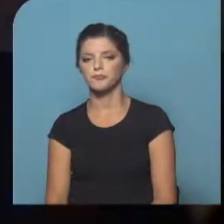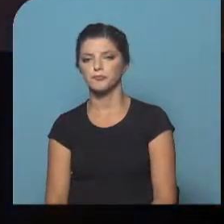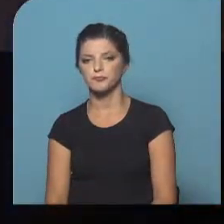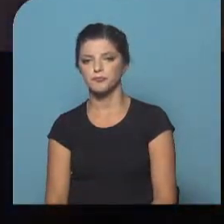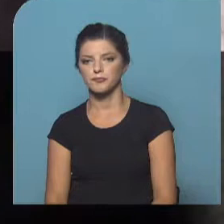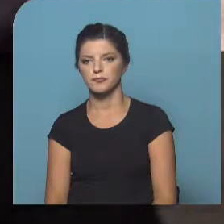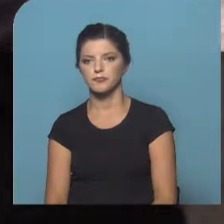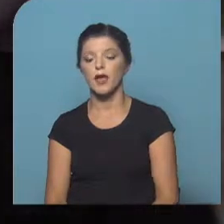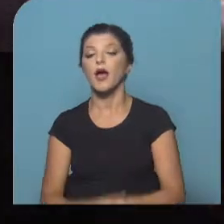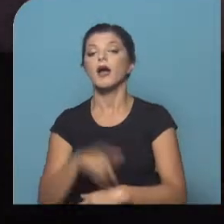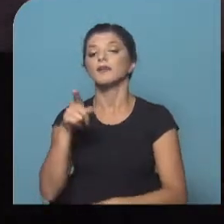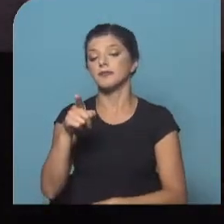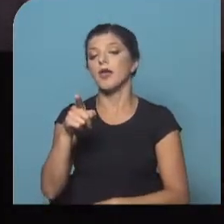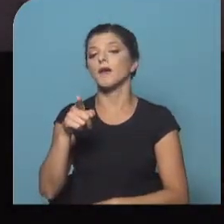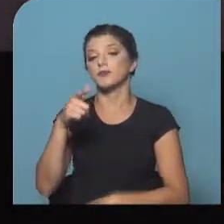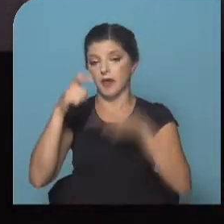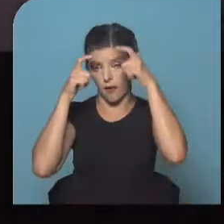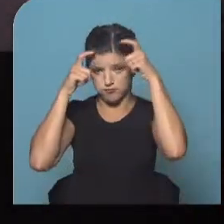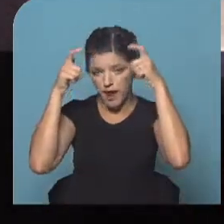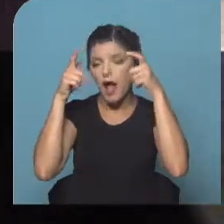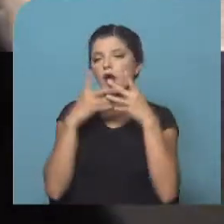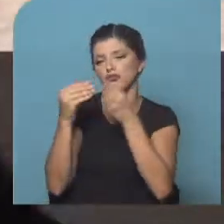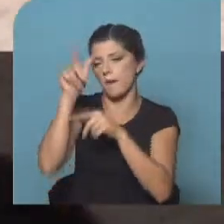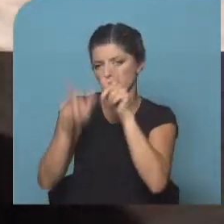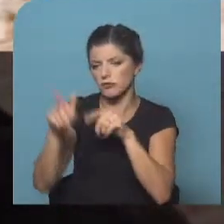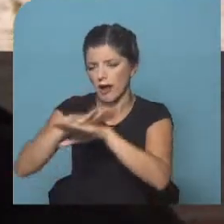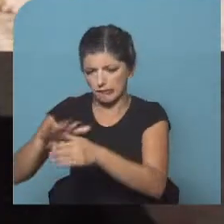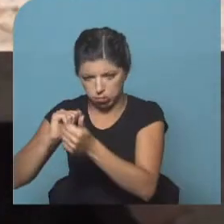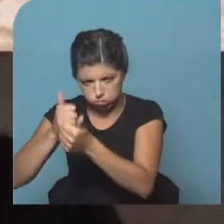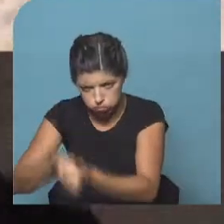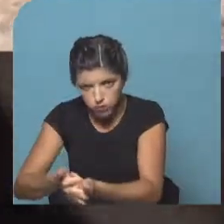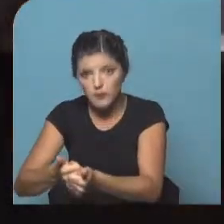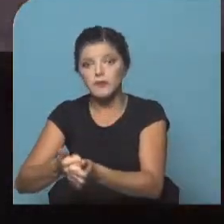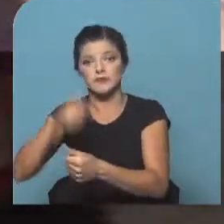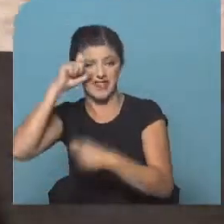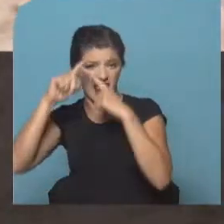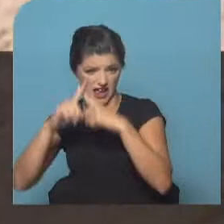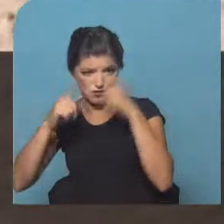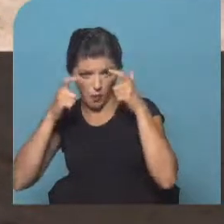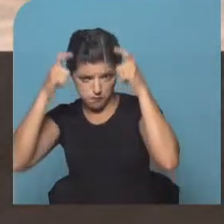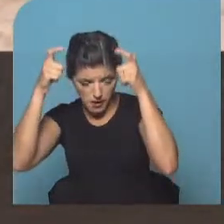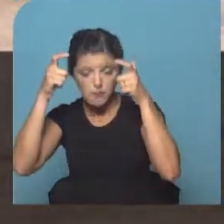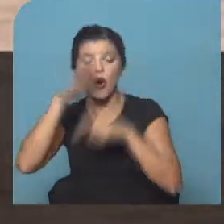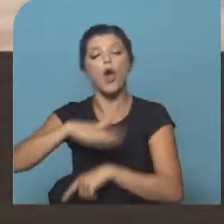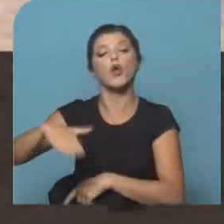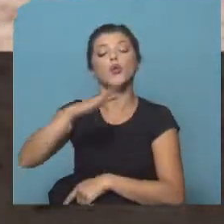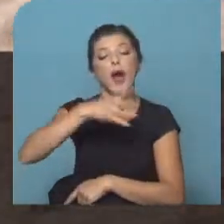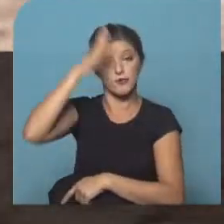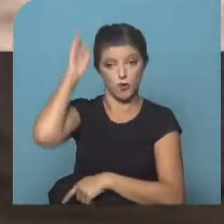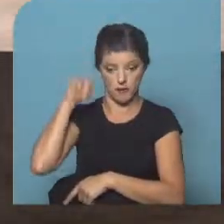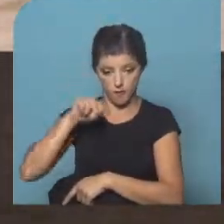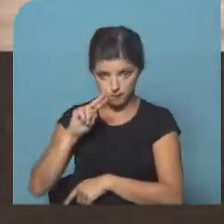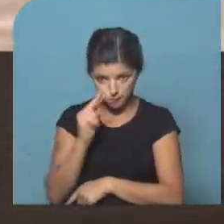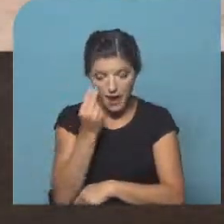Murió un cardenal encubridor de pedófilos. Bernard Lowe, el ex arzobispo de Boston, falleció en Roma. Fue señalado como